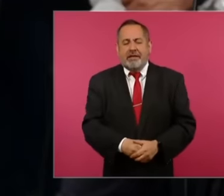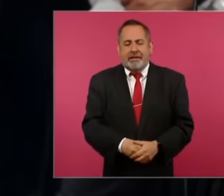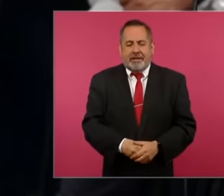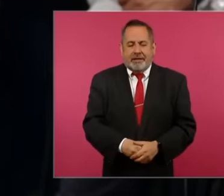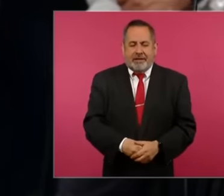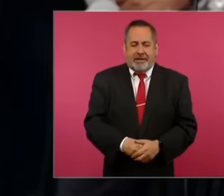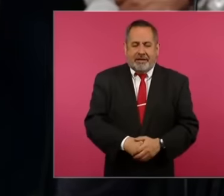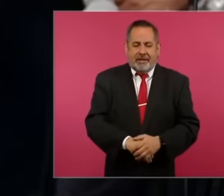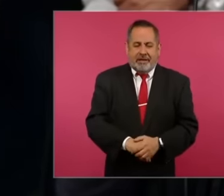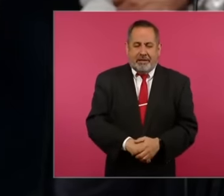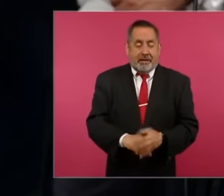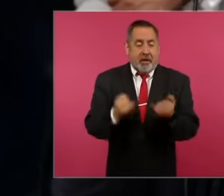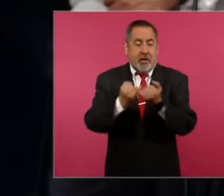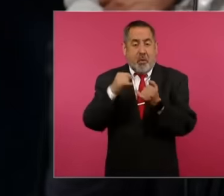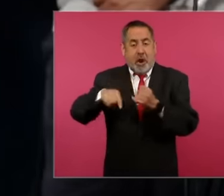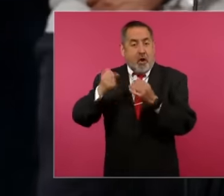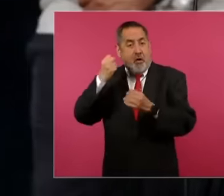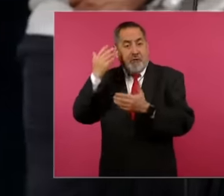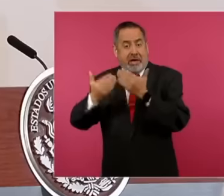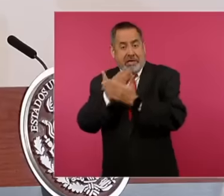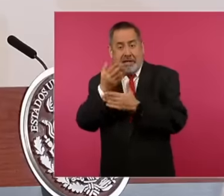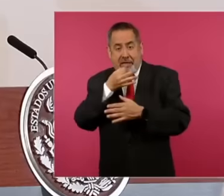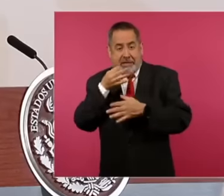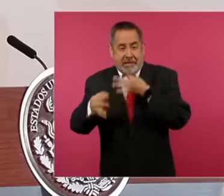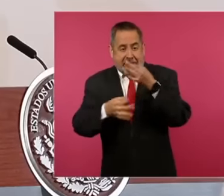Pues como se ha tratado en la mañanera.